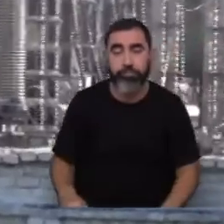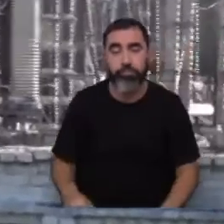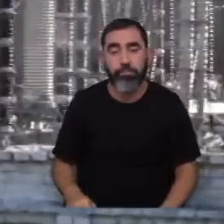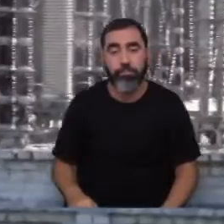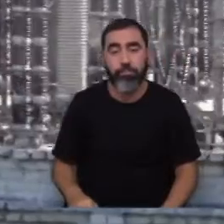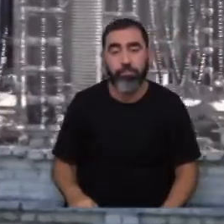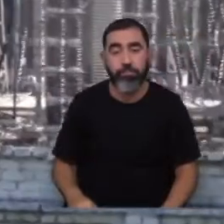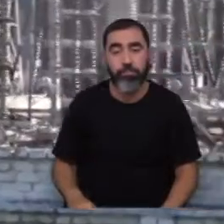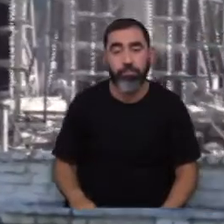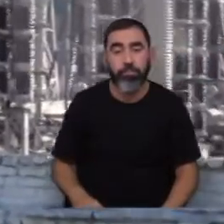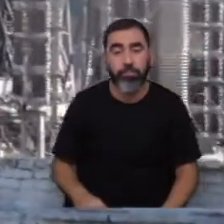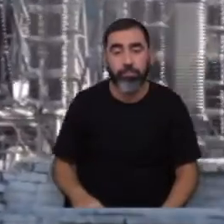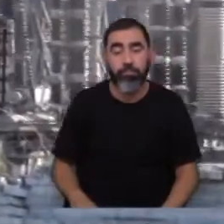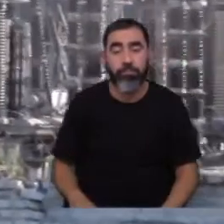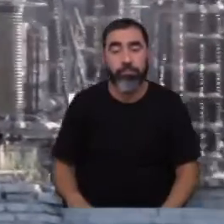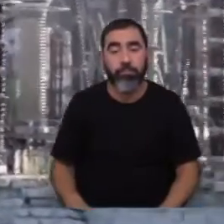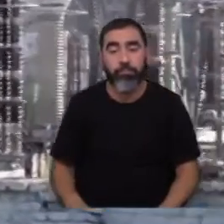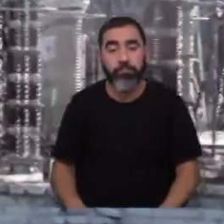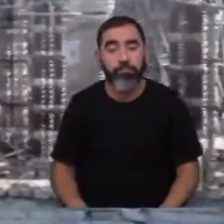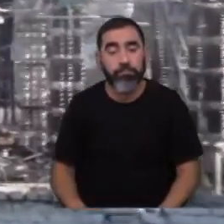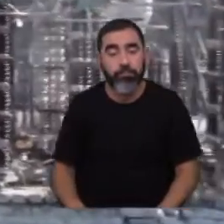Unidos.